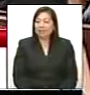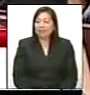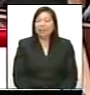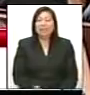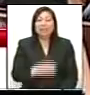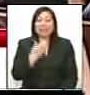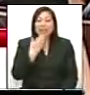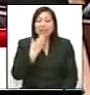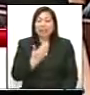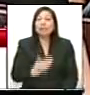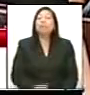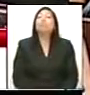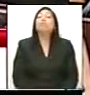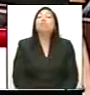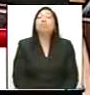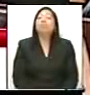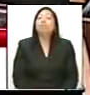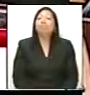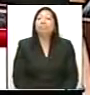Agradecemos la